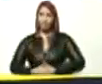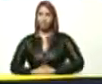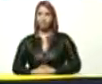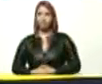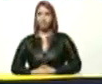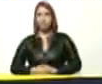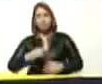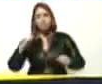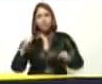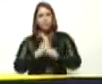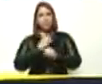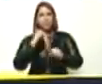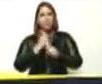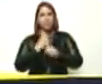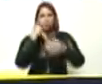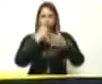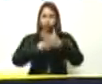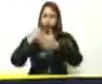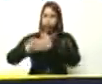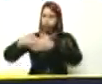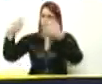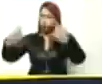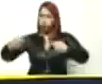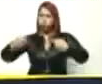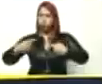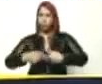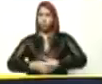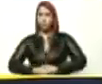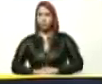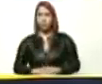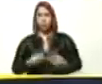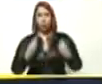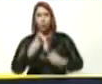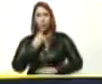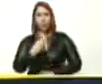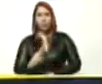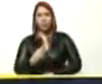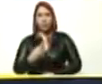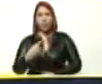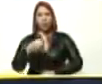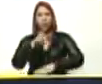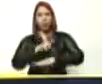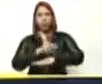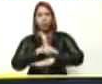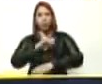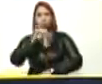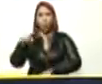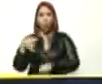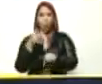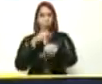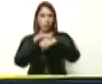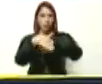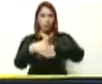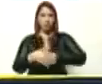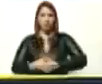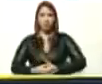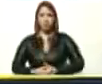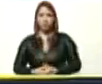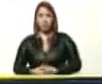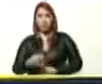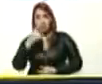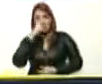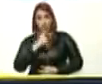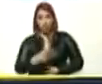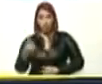al trabajo, y a la batalla, como decía, doctor Jorge Rodríguez, el año